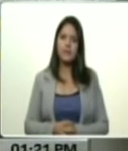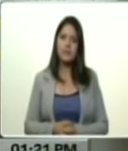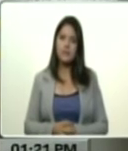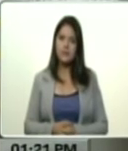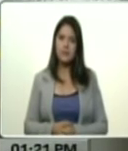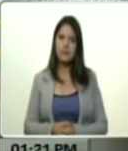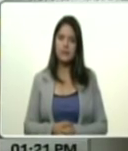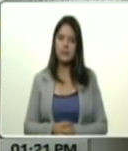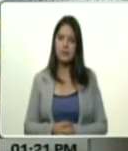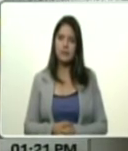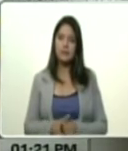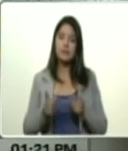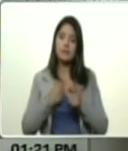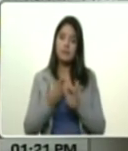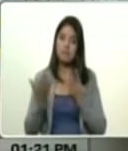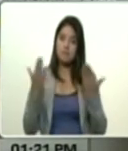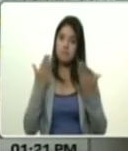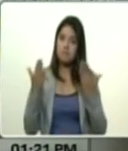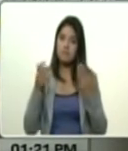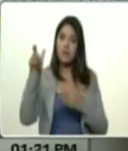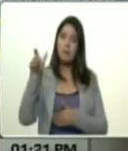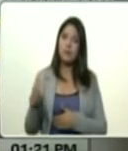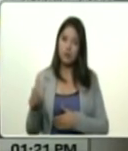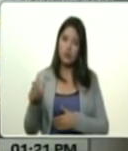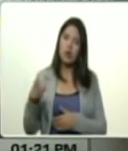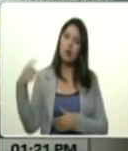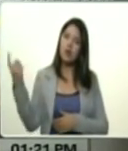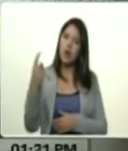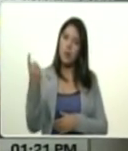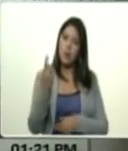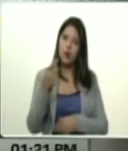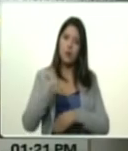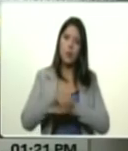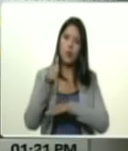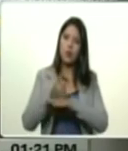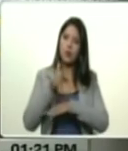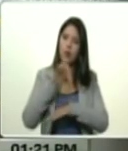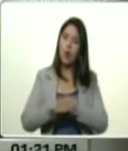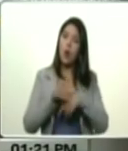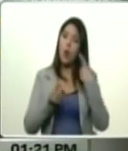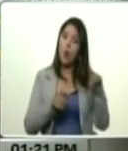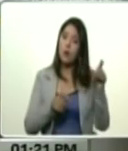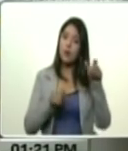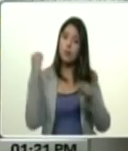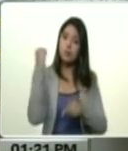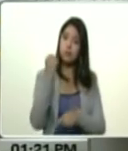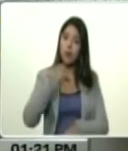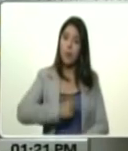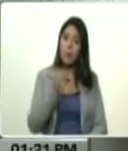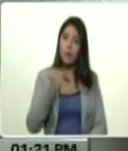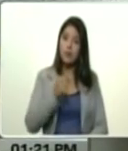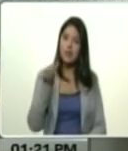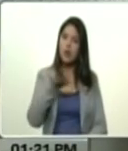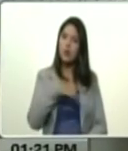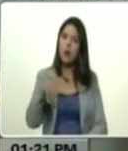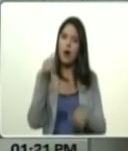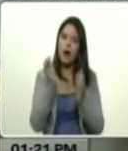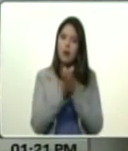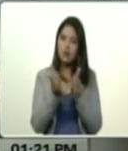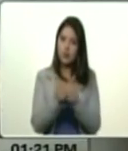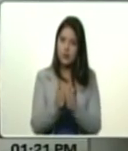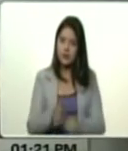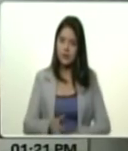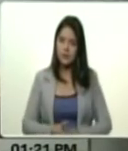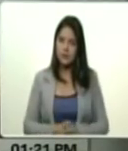referencias, resultó ser una persona solicitada por homicidio de un funcionario policial en el estado Anzoátegui. Es decir,